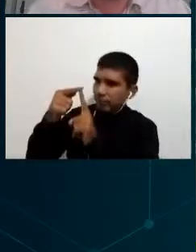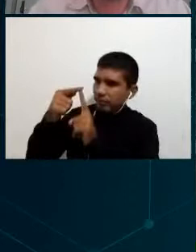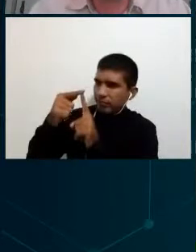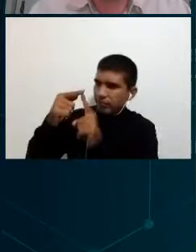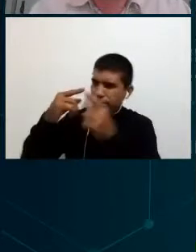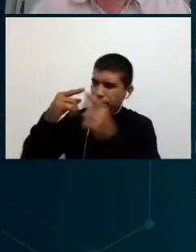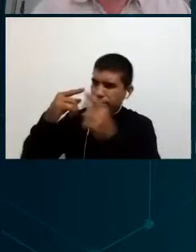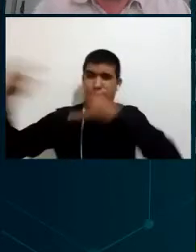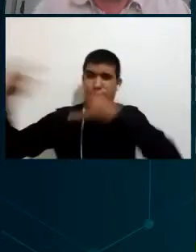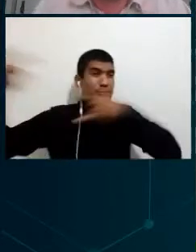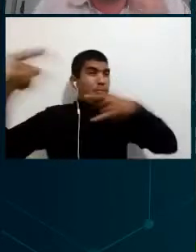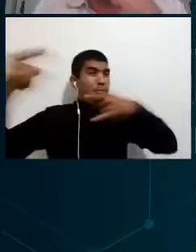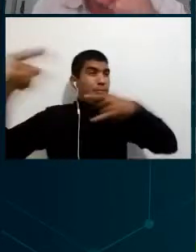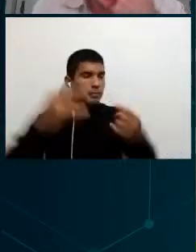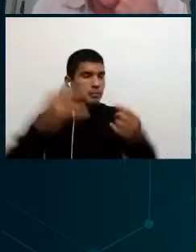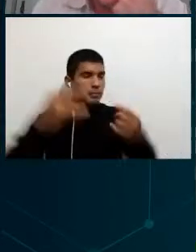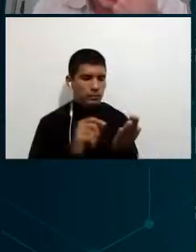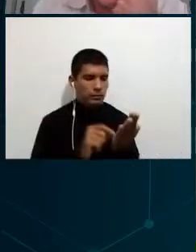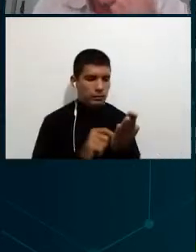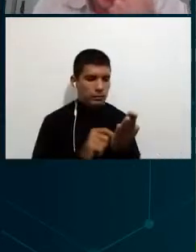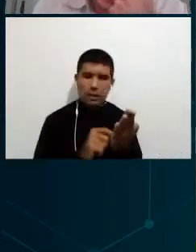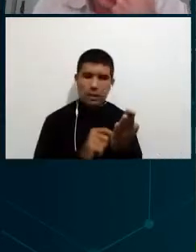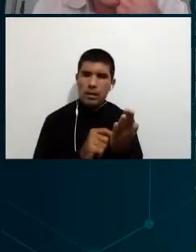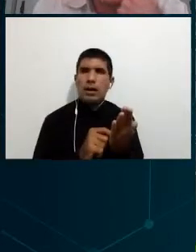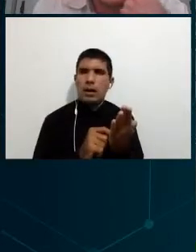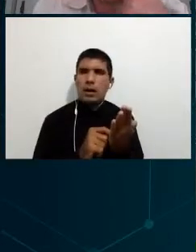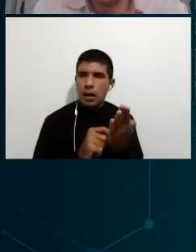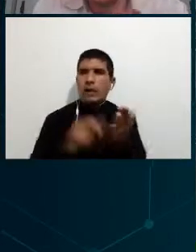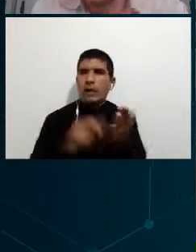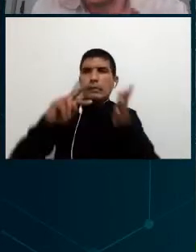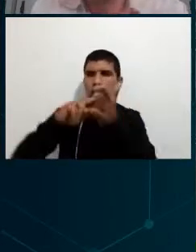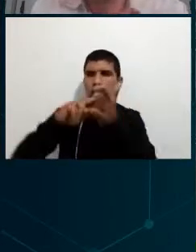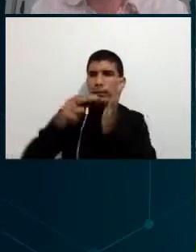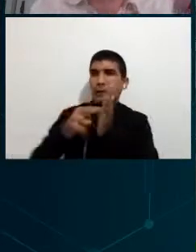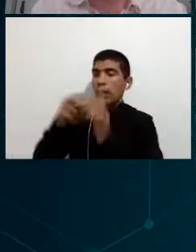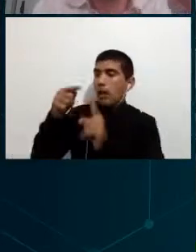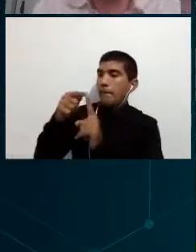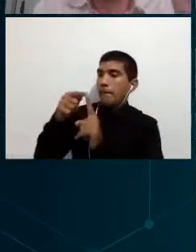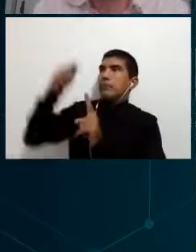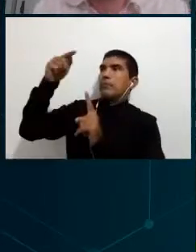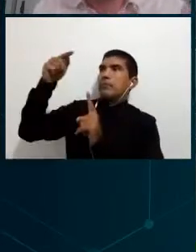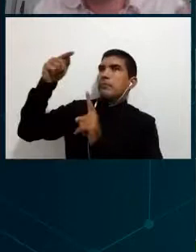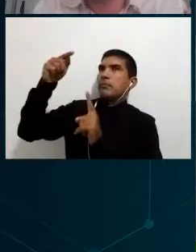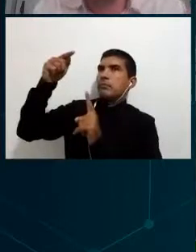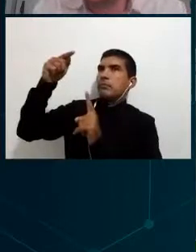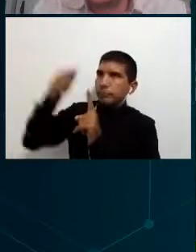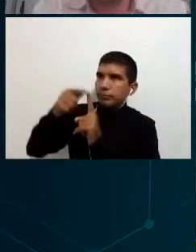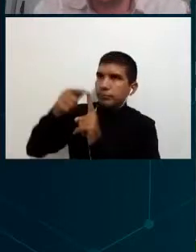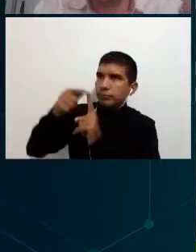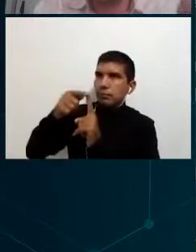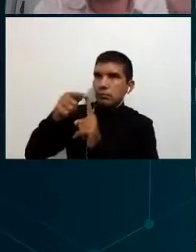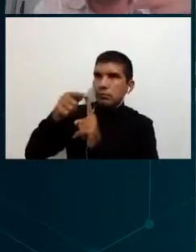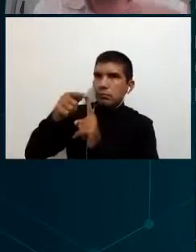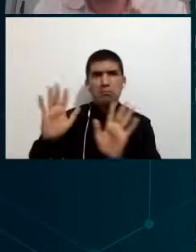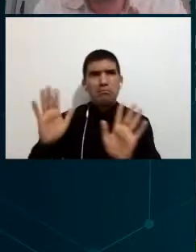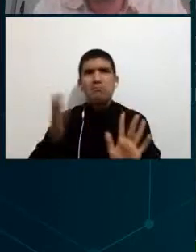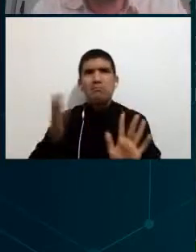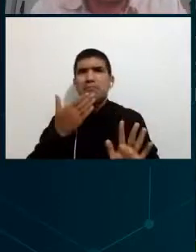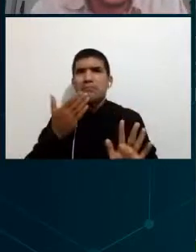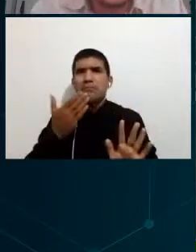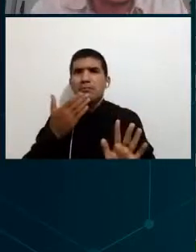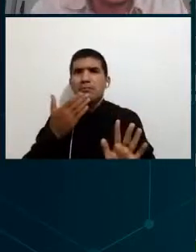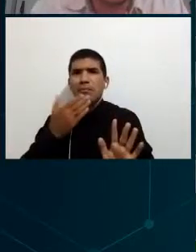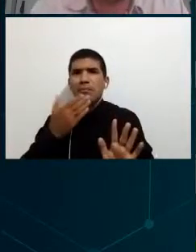fueron satisfactorios. Entonces tomamos como parámetro o como referencia esta velocidad de transmisión 512 kbps por